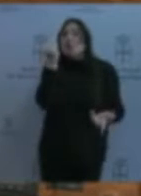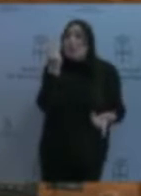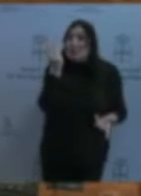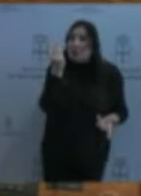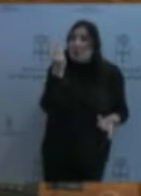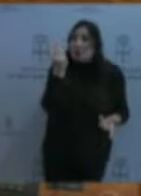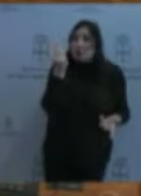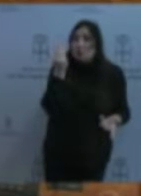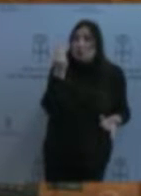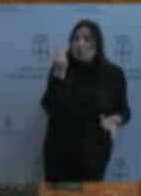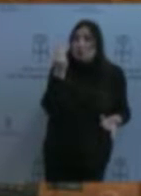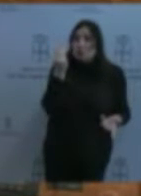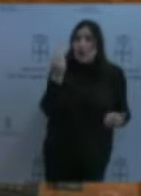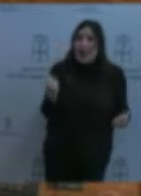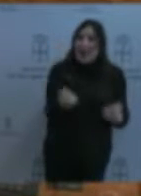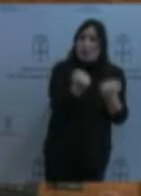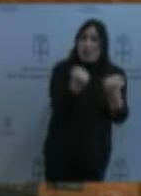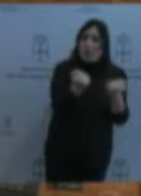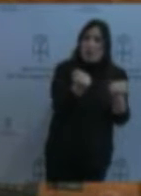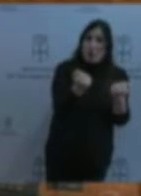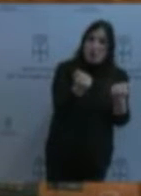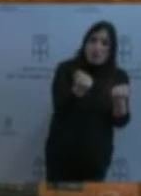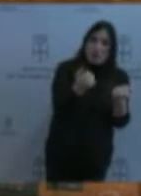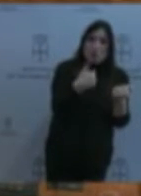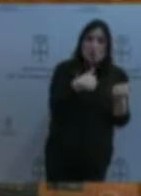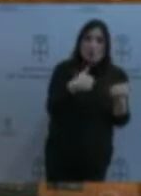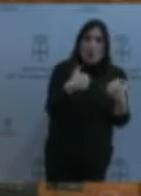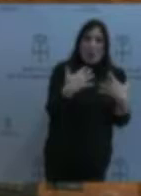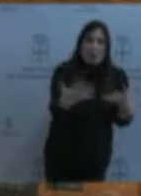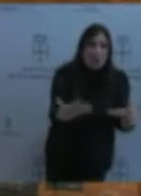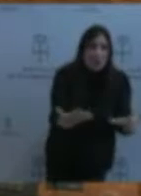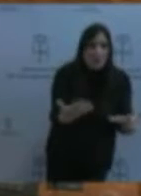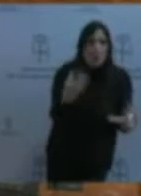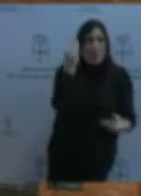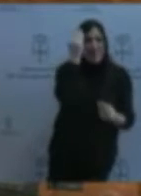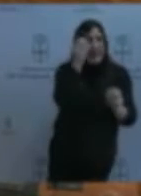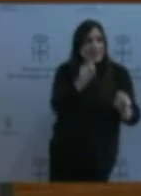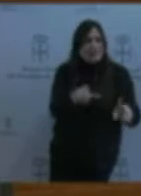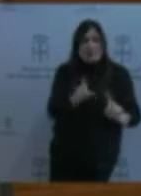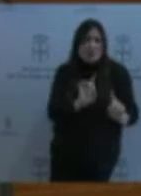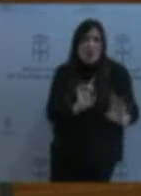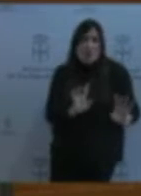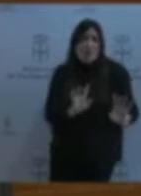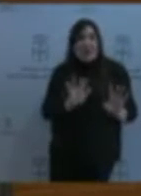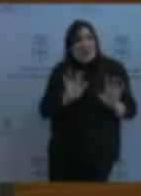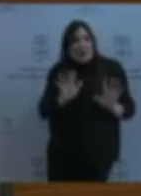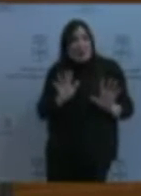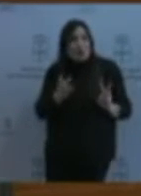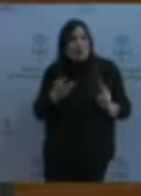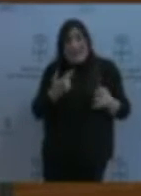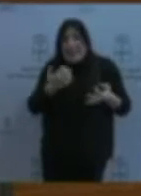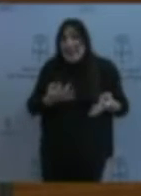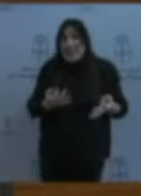manera poco precipitada o poco reflexionada, simplemente que efectivamente los daños y los efectos